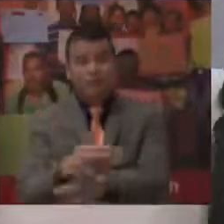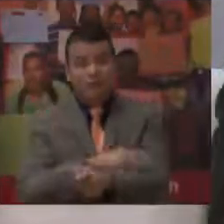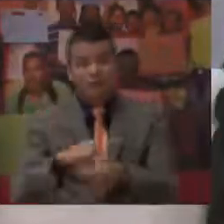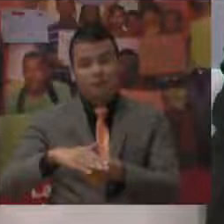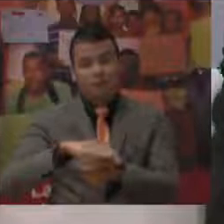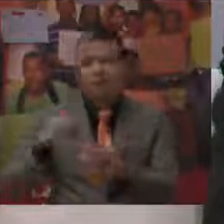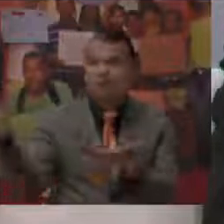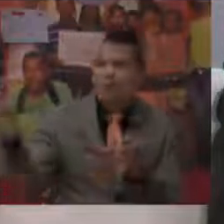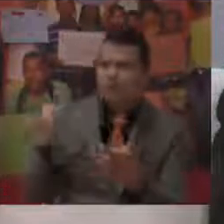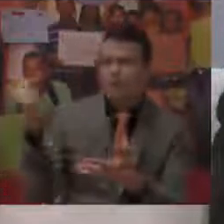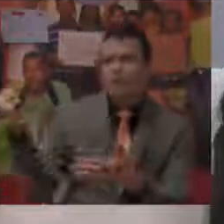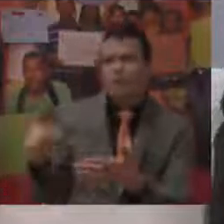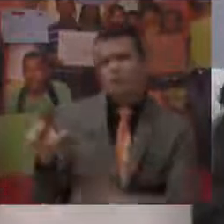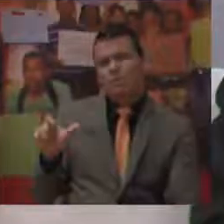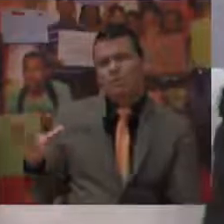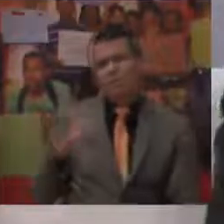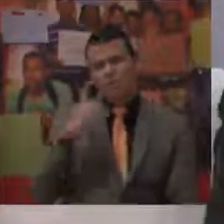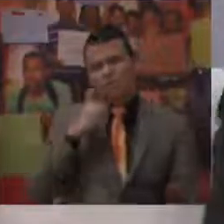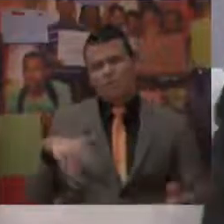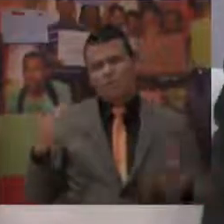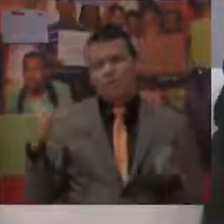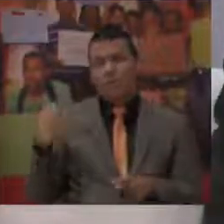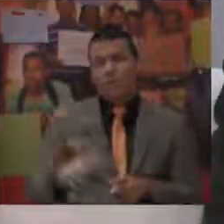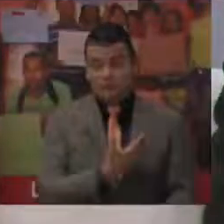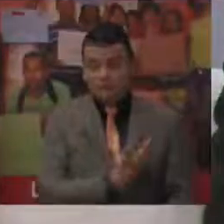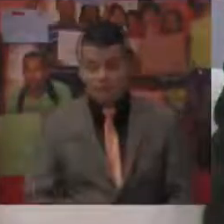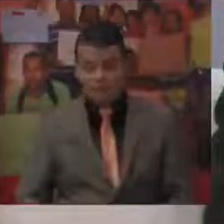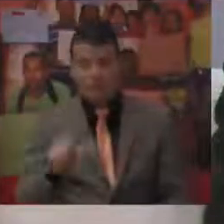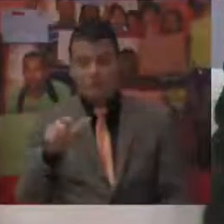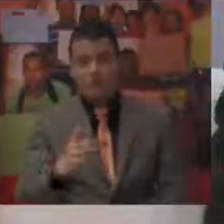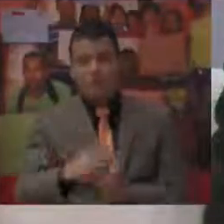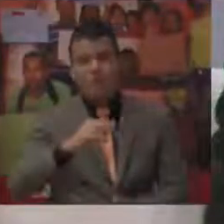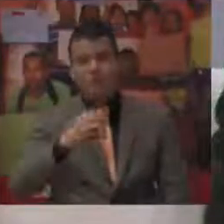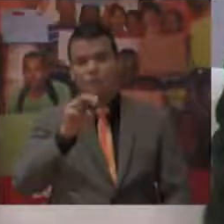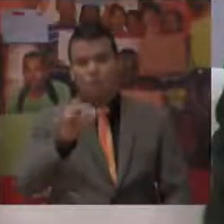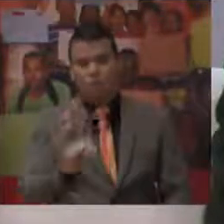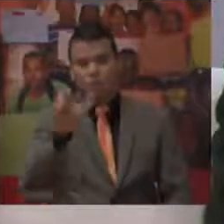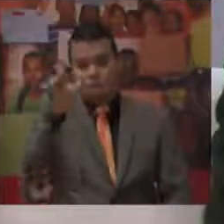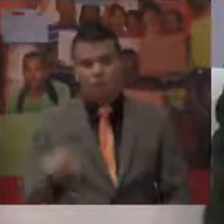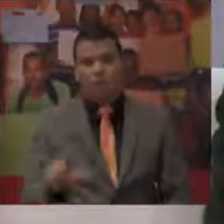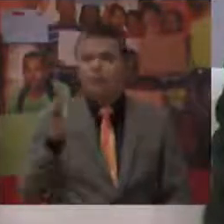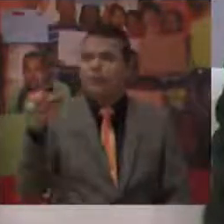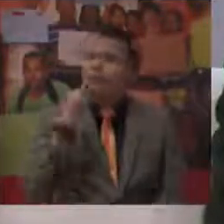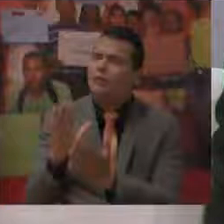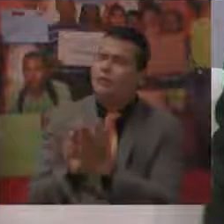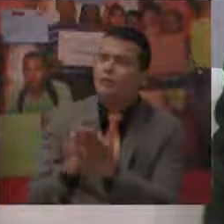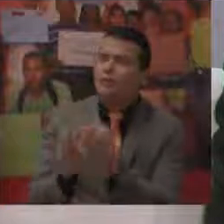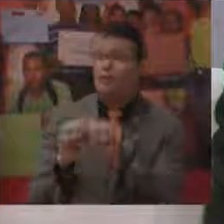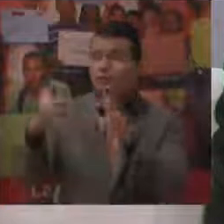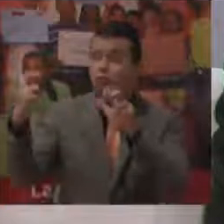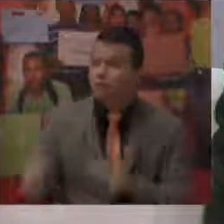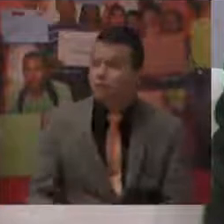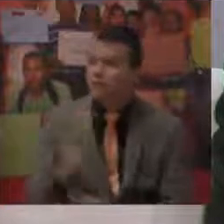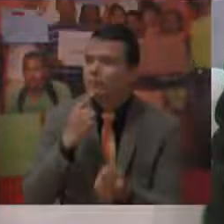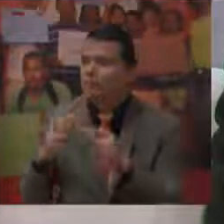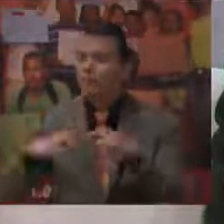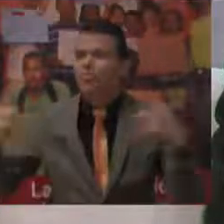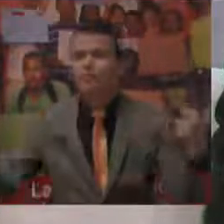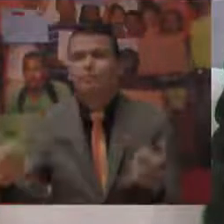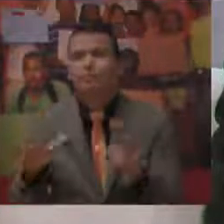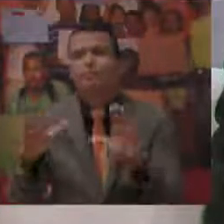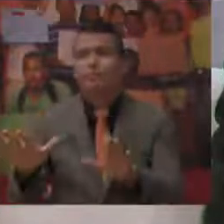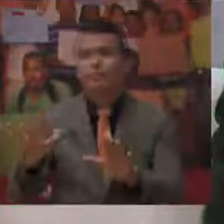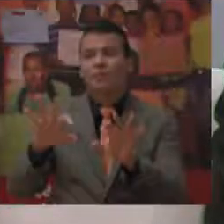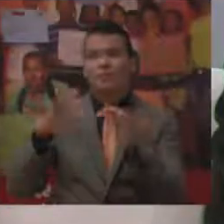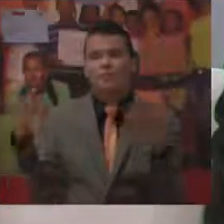Cyril Ramaphosa, Tokio Sekwale, el expresidente John Frederick de Klerk. Tuve la oportunidad de estar sentado en la mesa